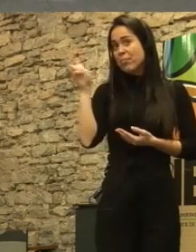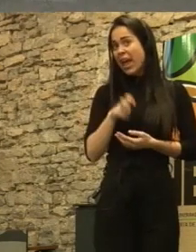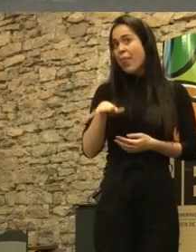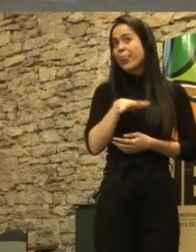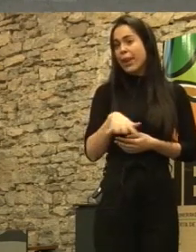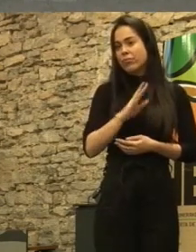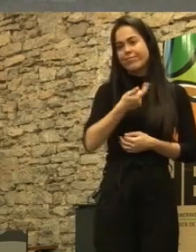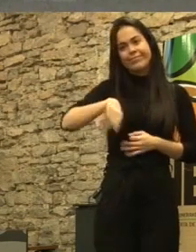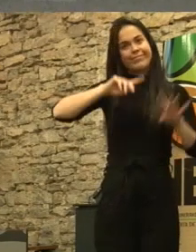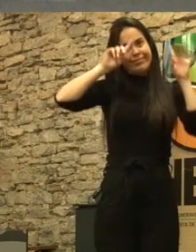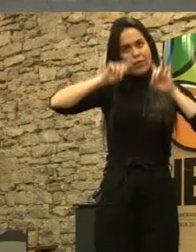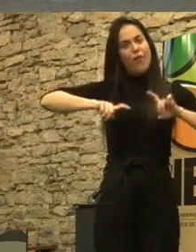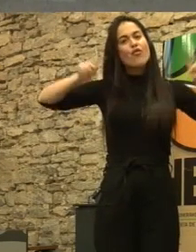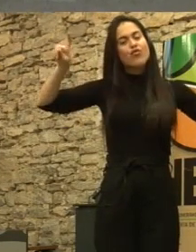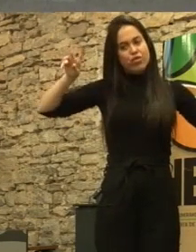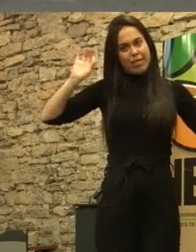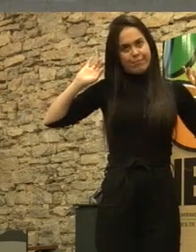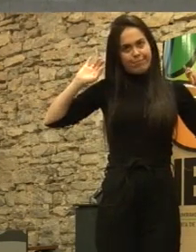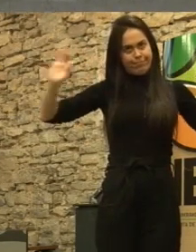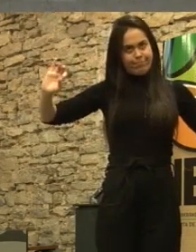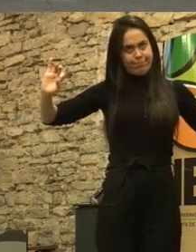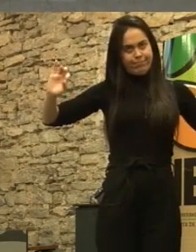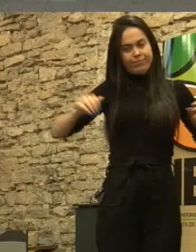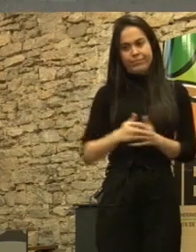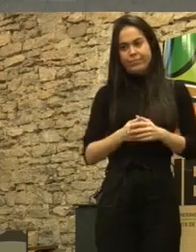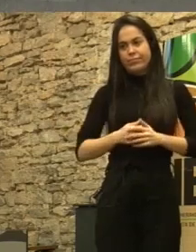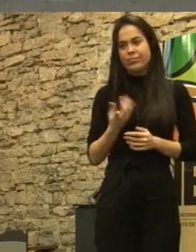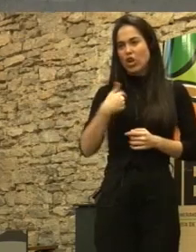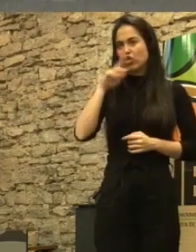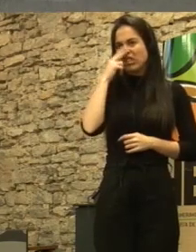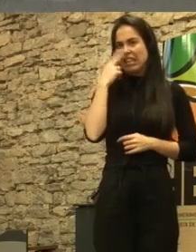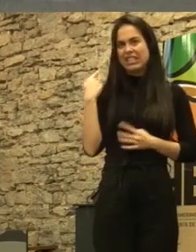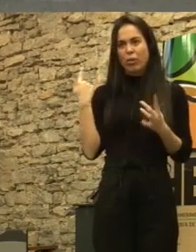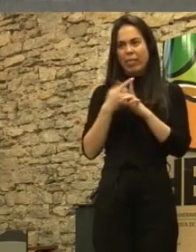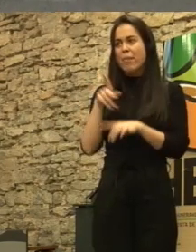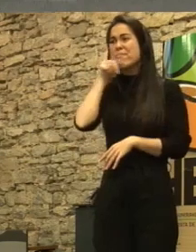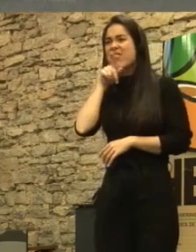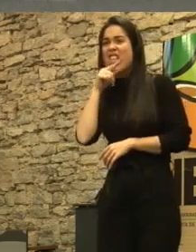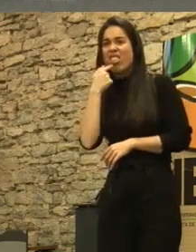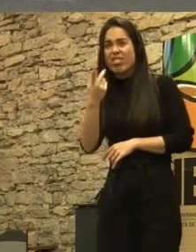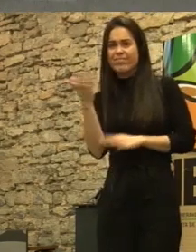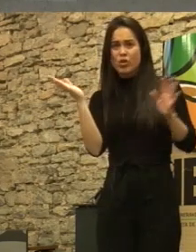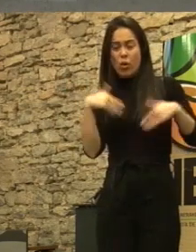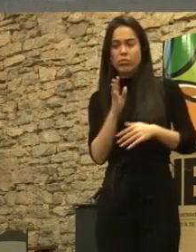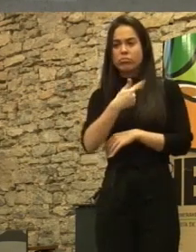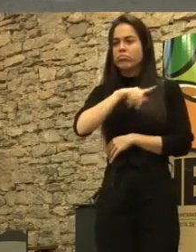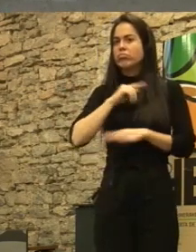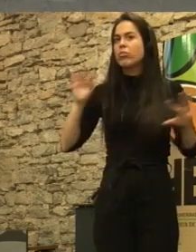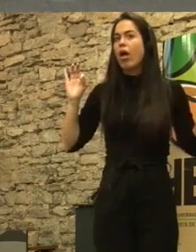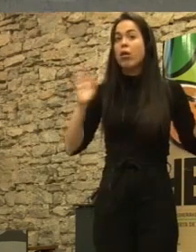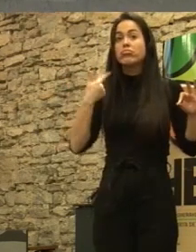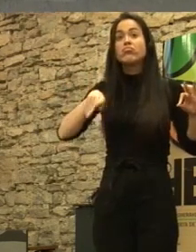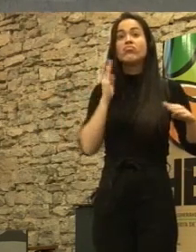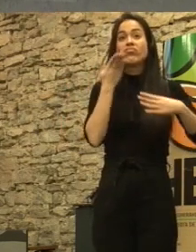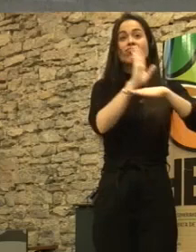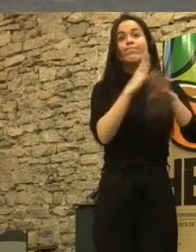nos decidimos hacernos fundación con todo el embolado que yo lleva y con toda la problemática que trae, pero también con esa especie de vacuna, ¿no? Somos quienes somos, aquí lo tienes, aquí tienes